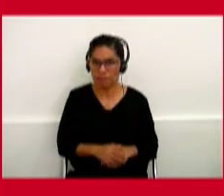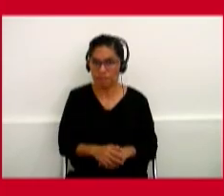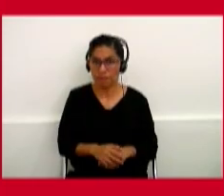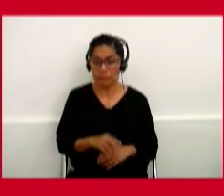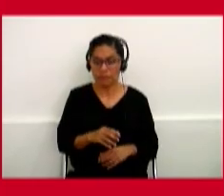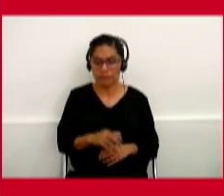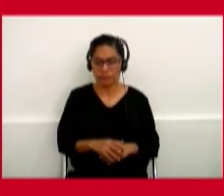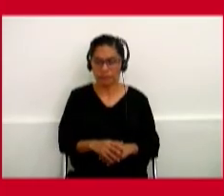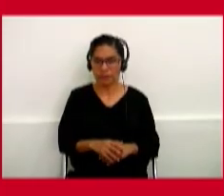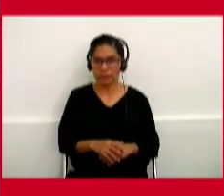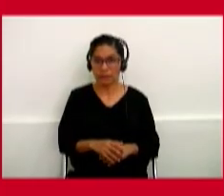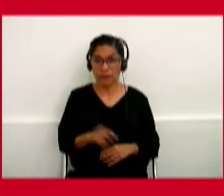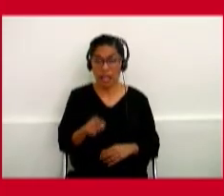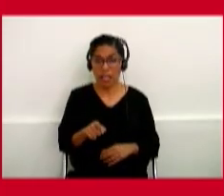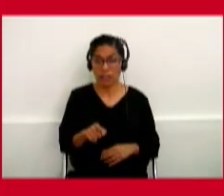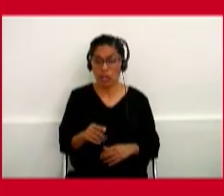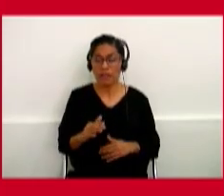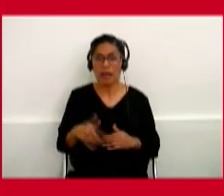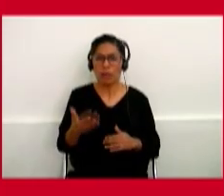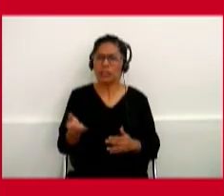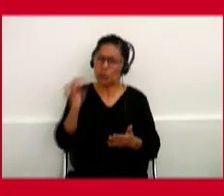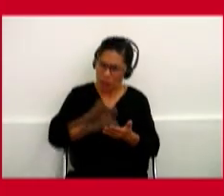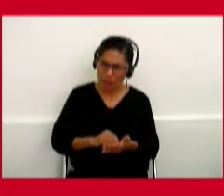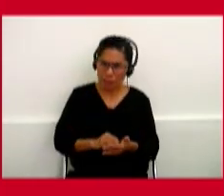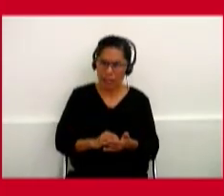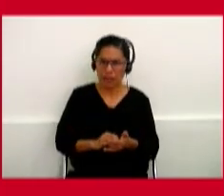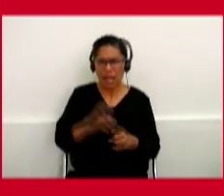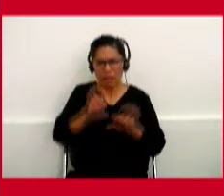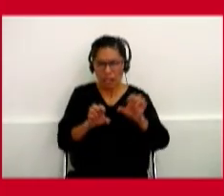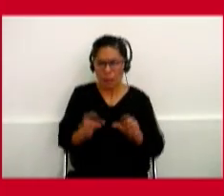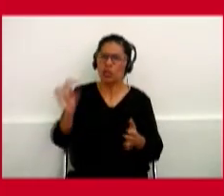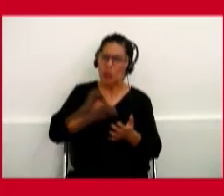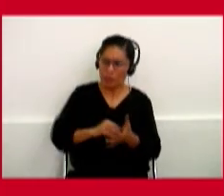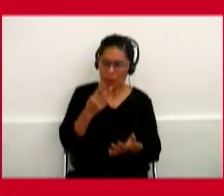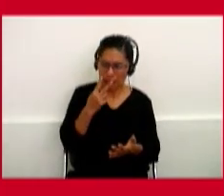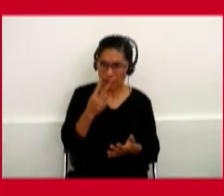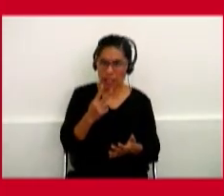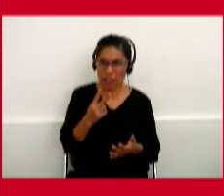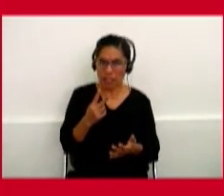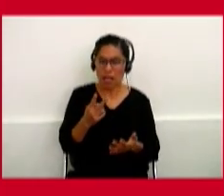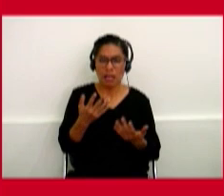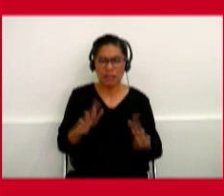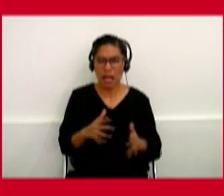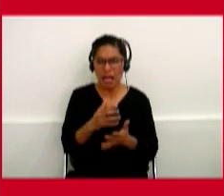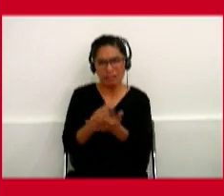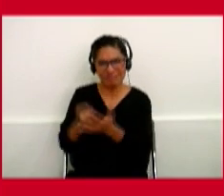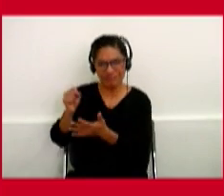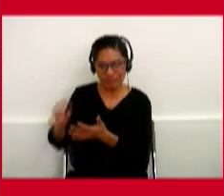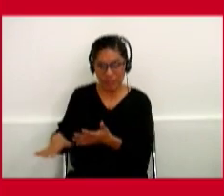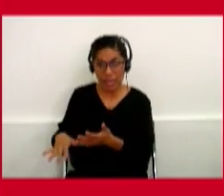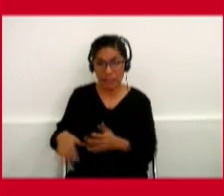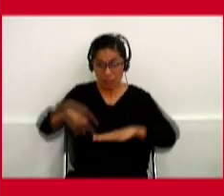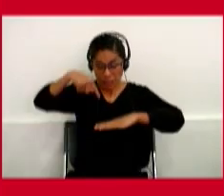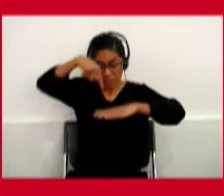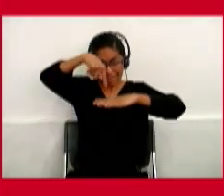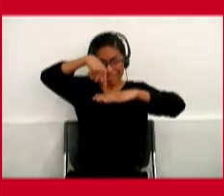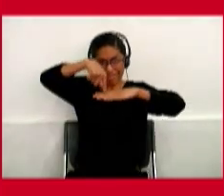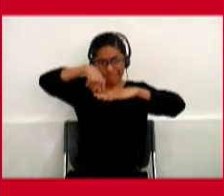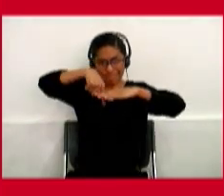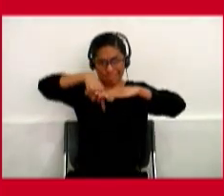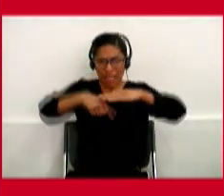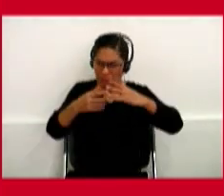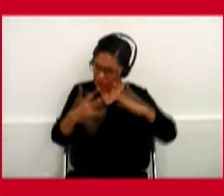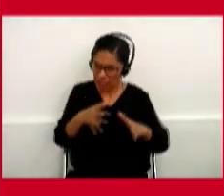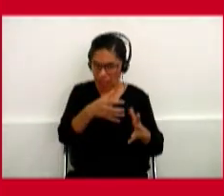hicimos. Hicimos una reevaluación del arranque, evaluamos, sacamos el rimado central, que es de 102